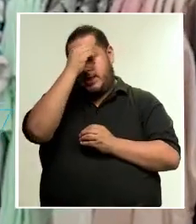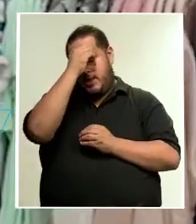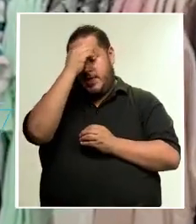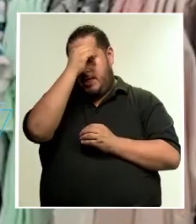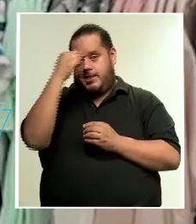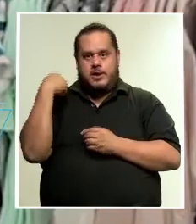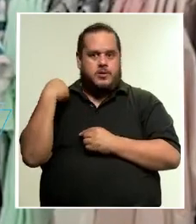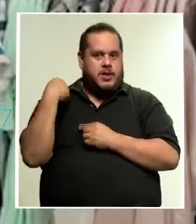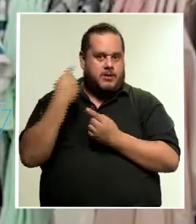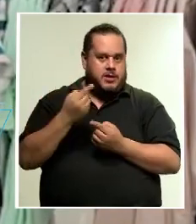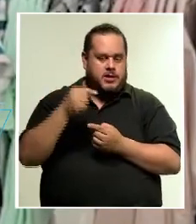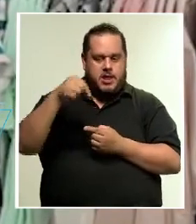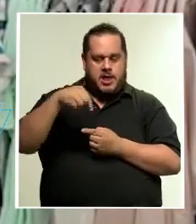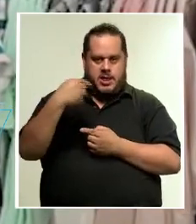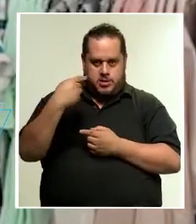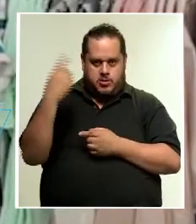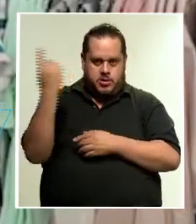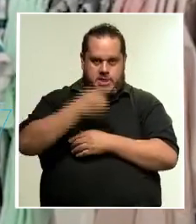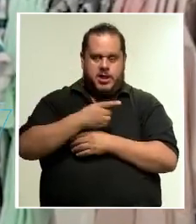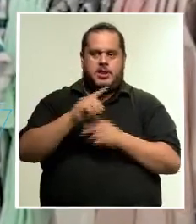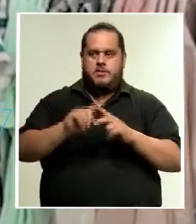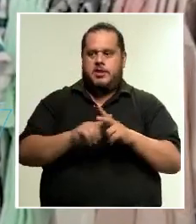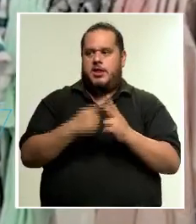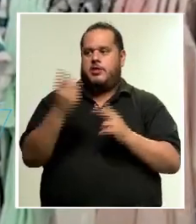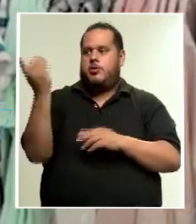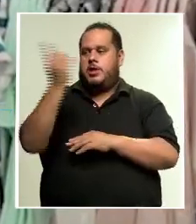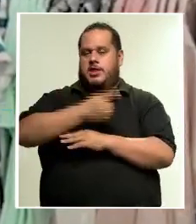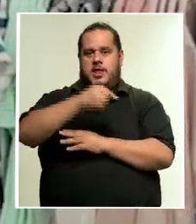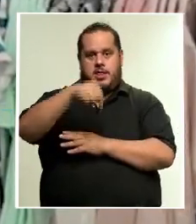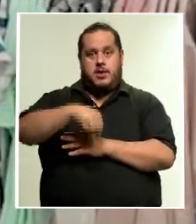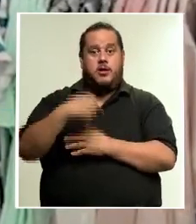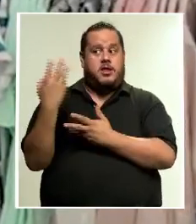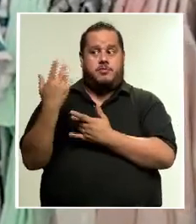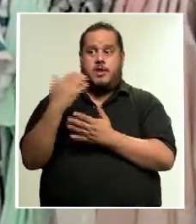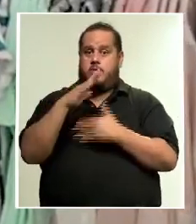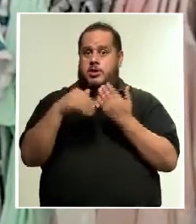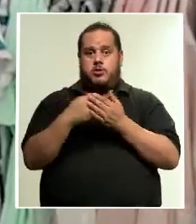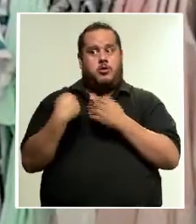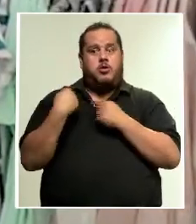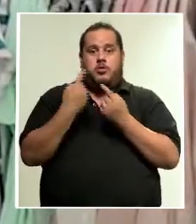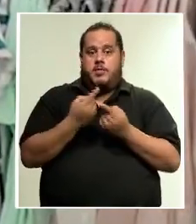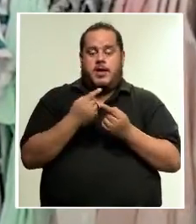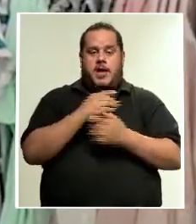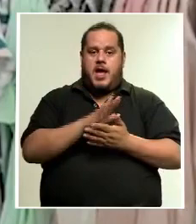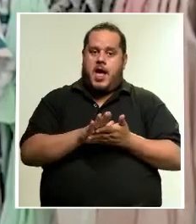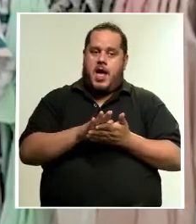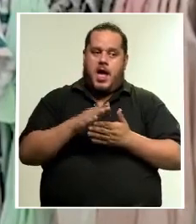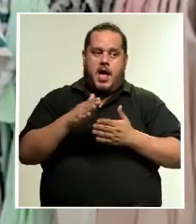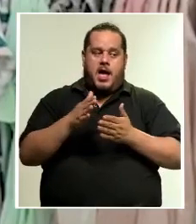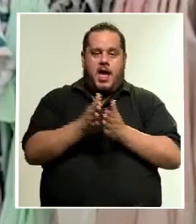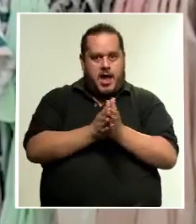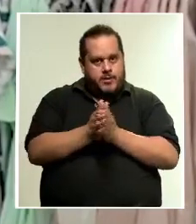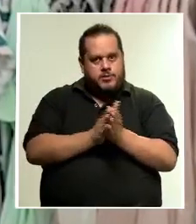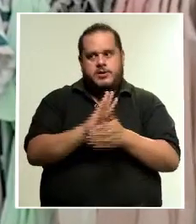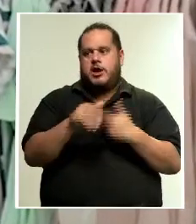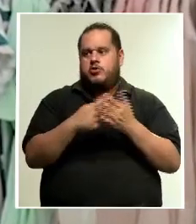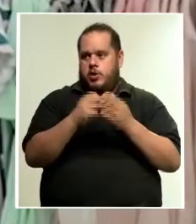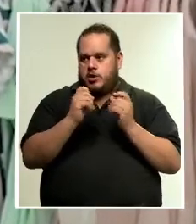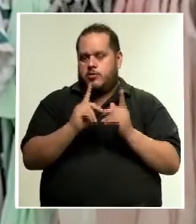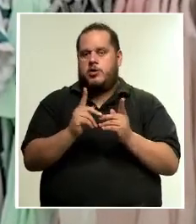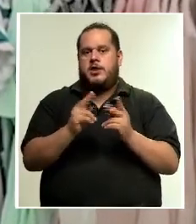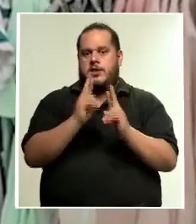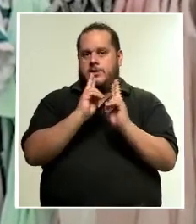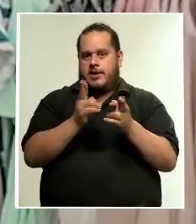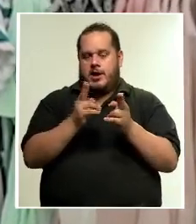venido siendo en estos días. A partir del día de hoy esperamos que todos vengan a aprovechar todas las opciones de regalo que tenemos para este Día de la